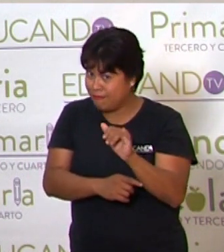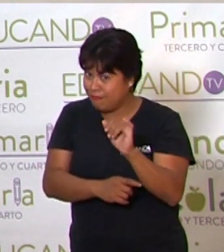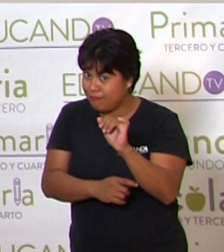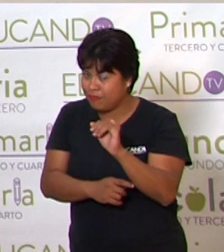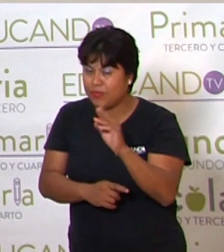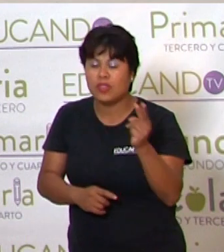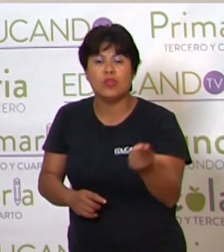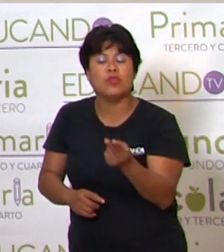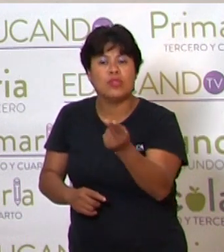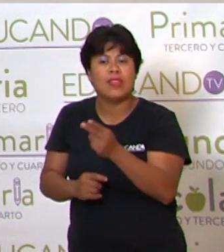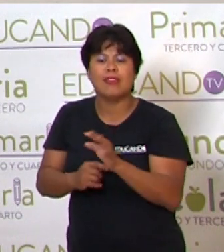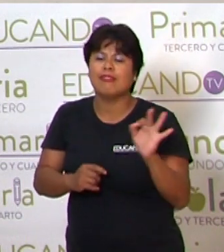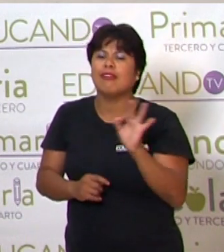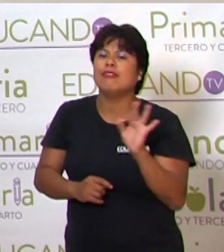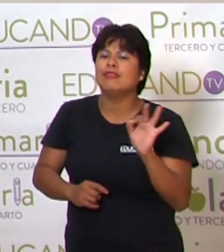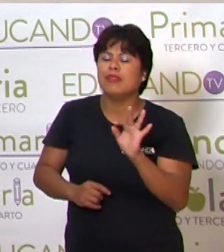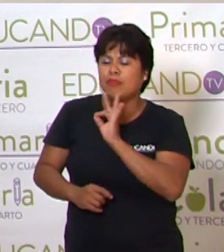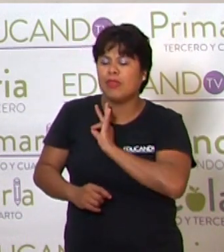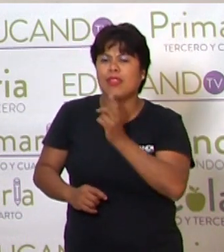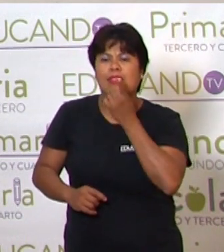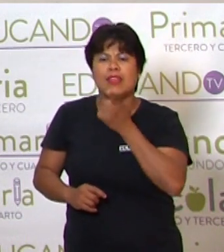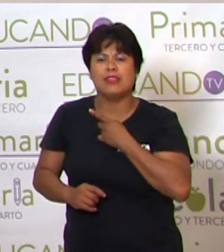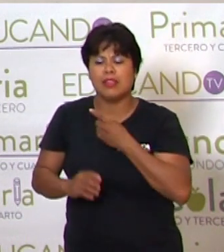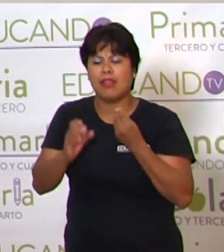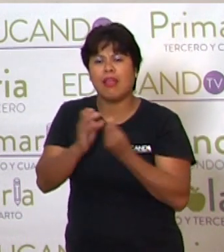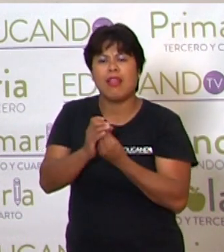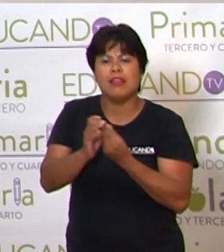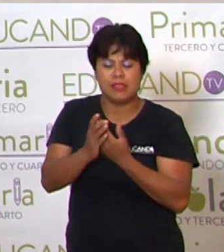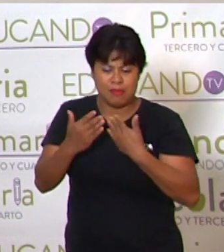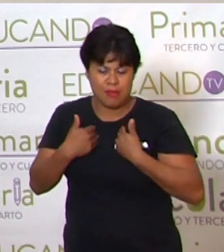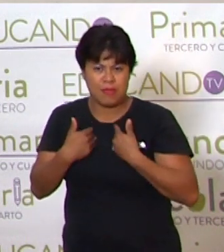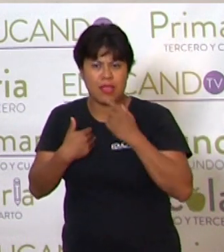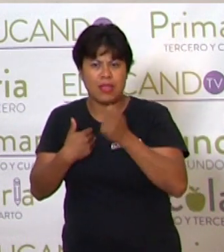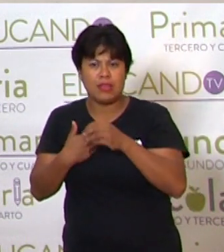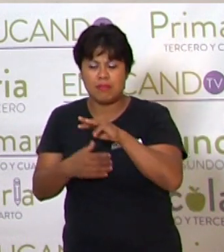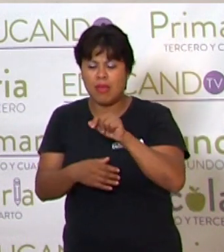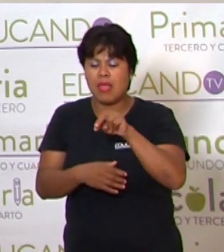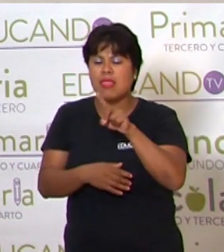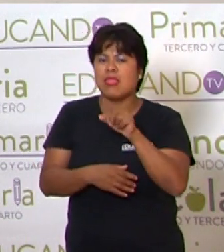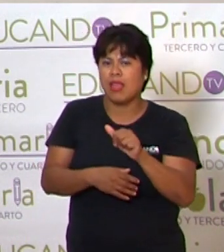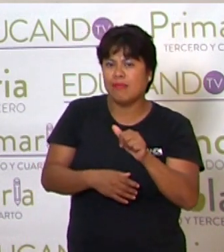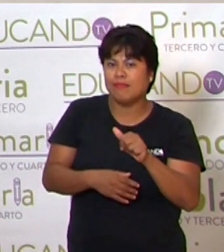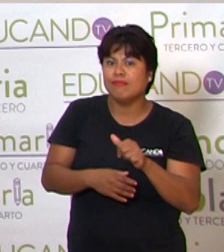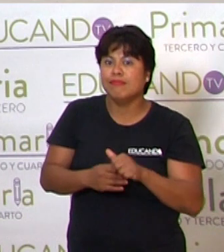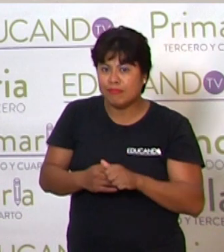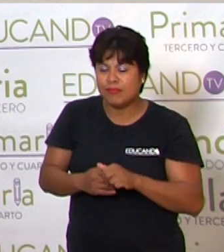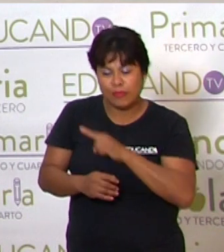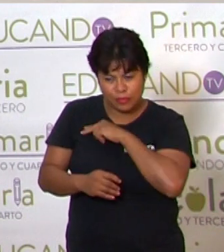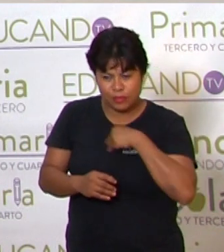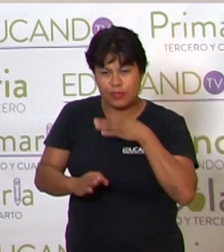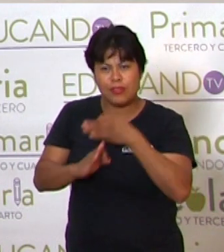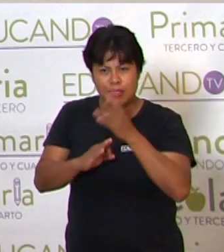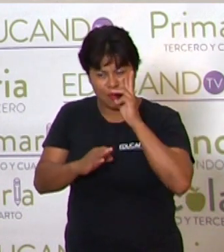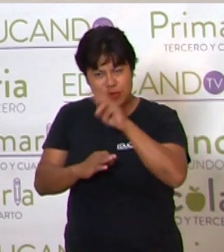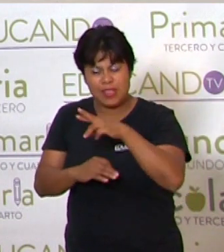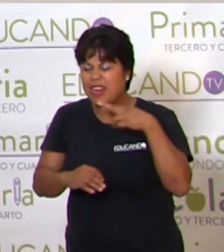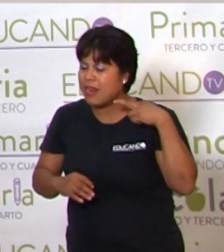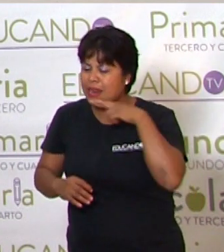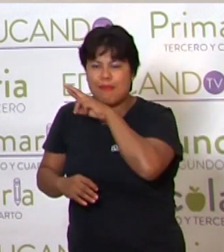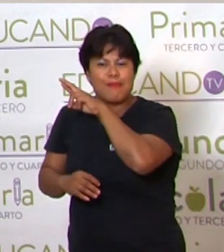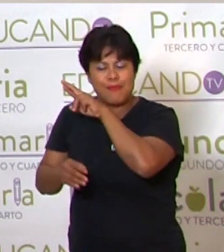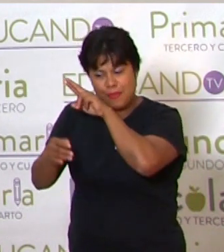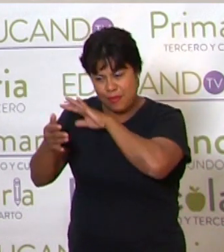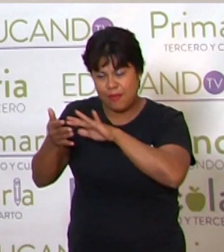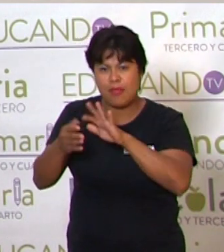Y que ustedes probablemente me podrían dar una clase a mí acerca de lo que es el manga. Lo vamos a ver ahorita